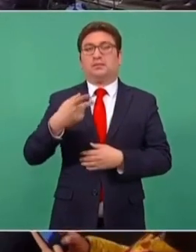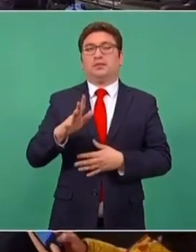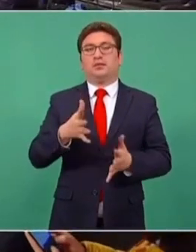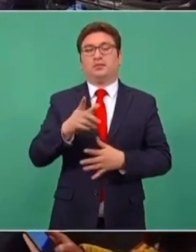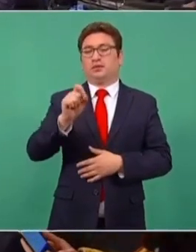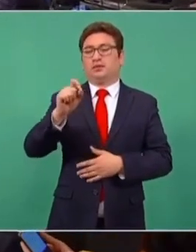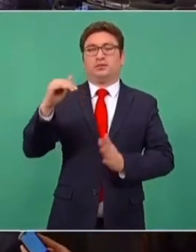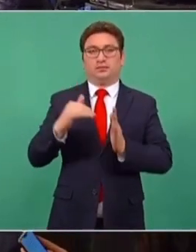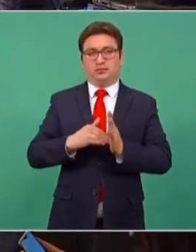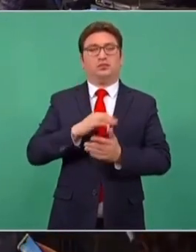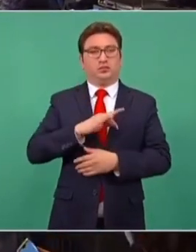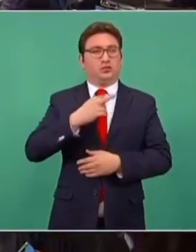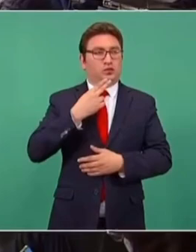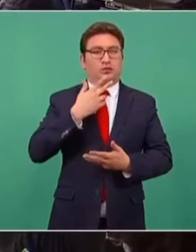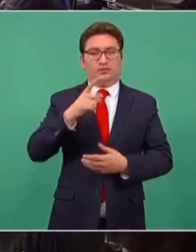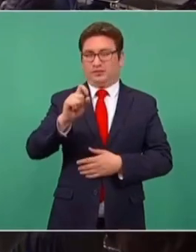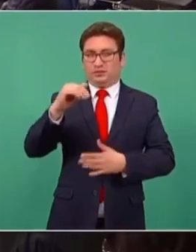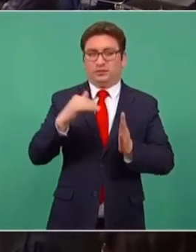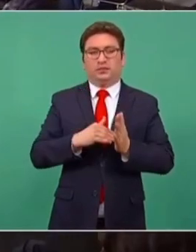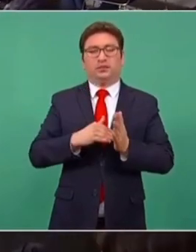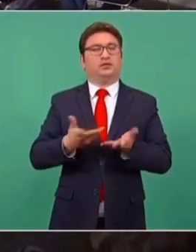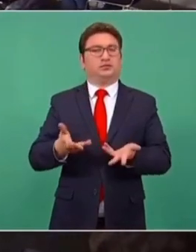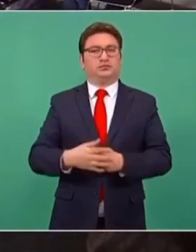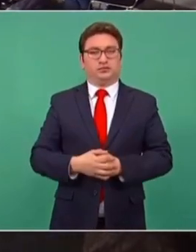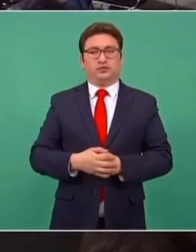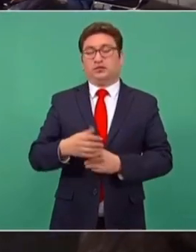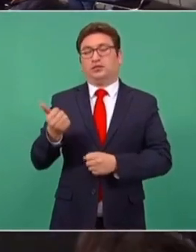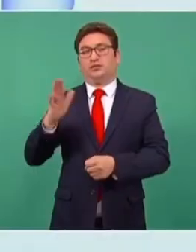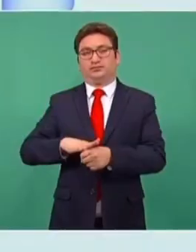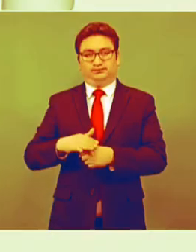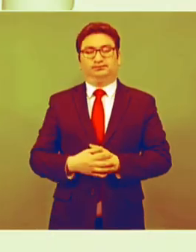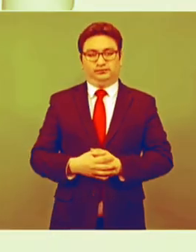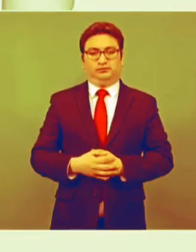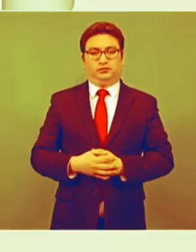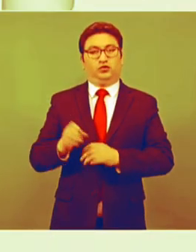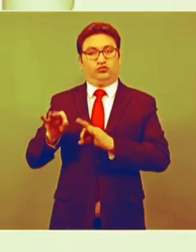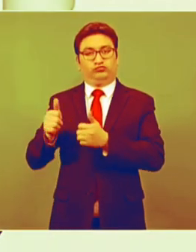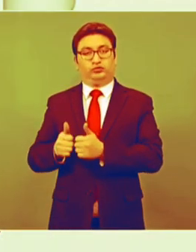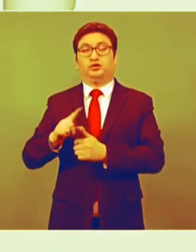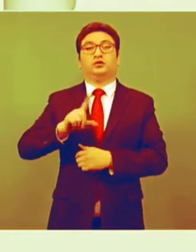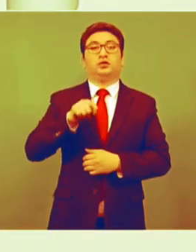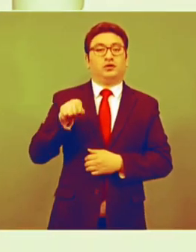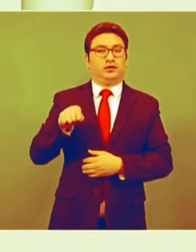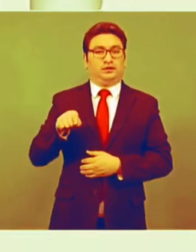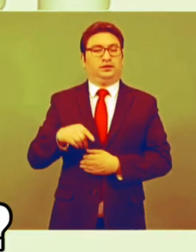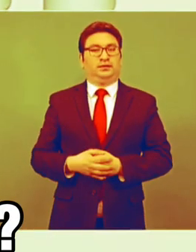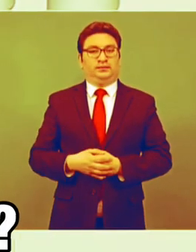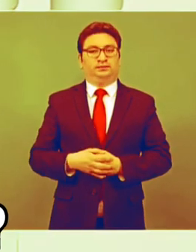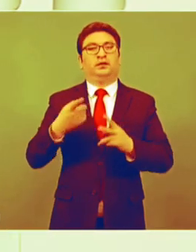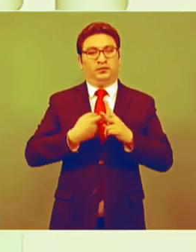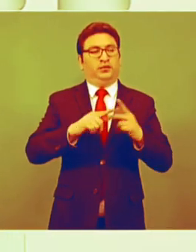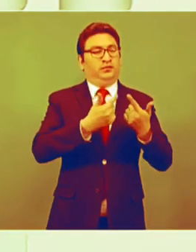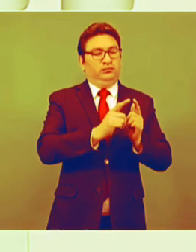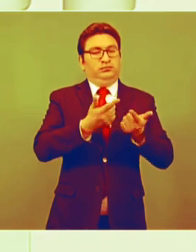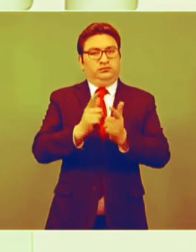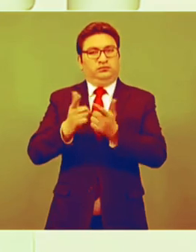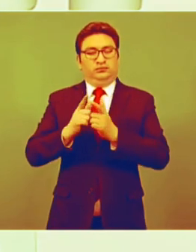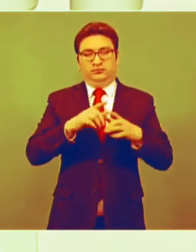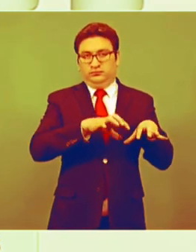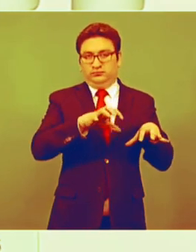alrededor de 20,000 eran operativos. 20,000 administrativos. Y de ahí surgieron todos estos grupos que ahora